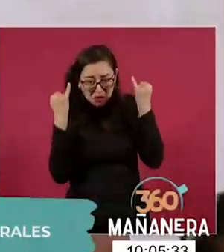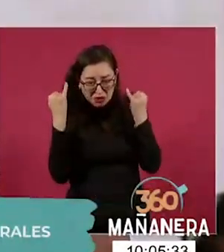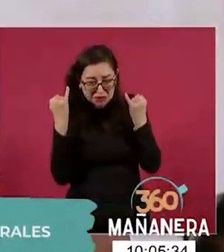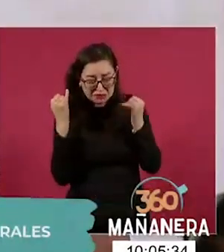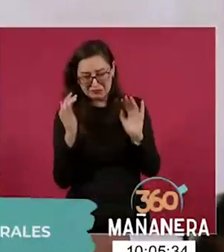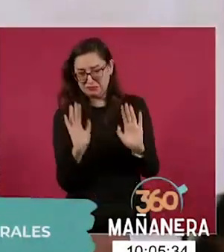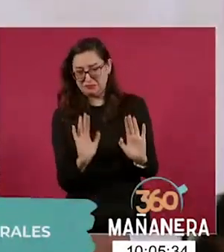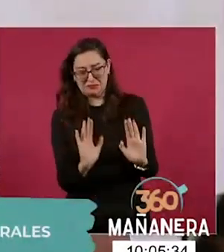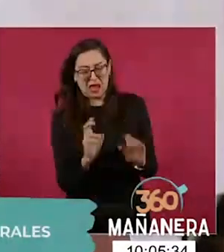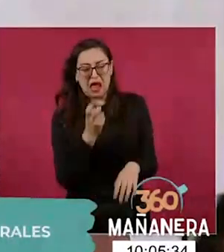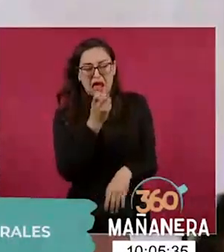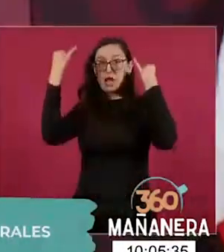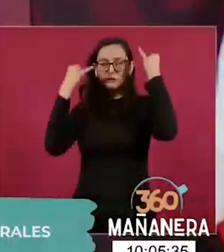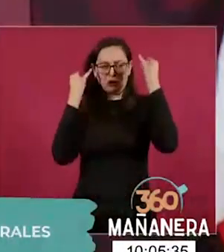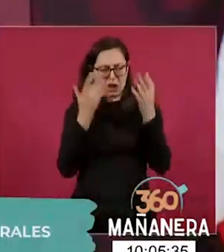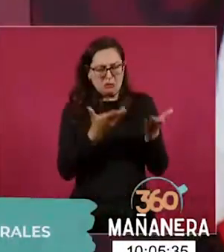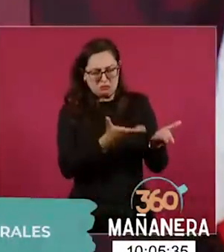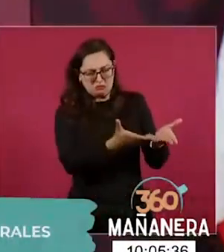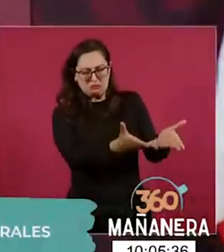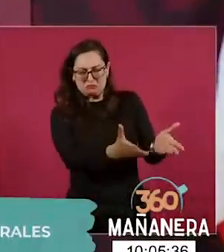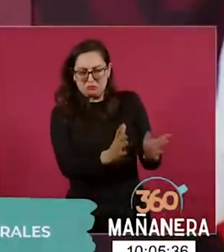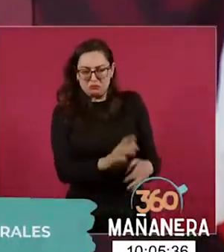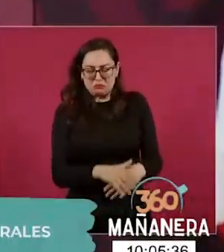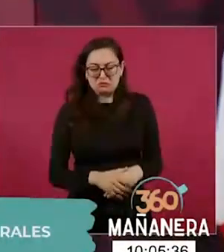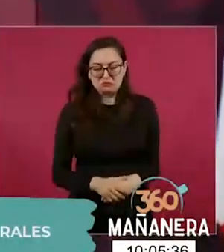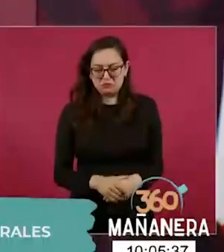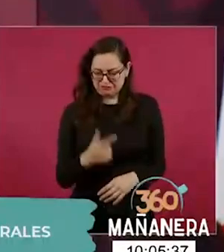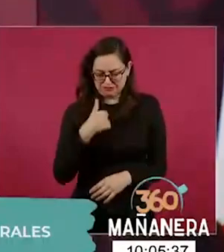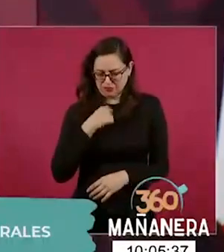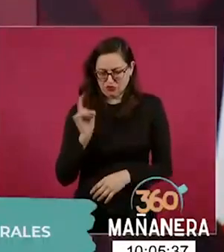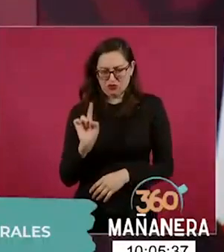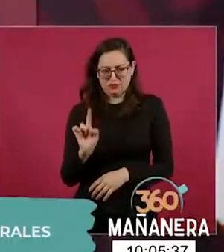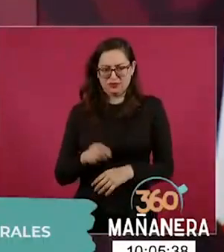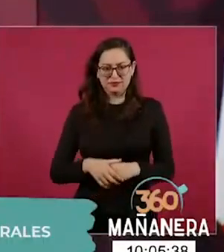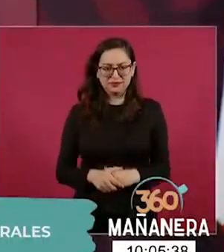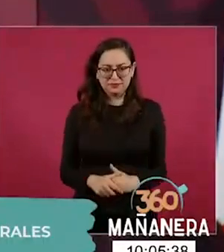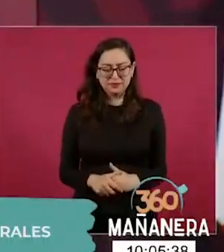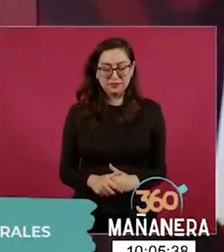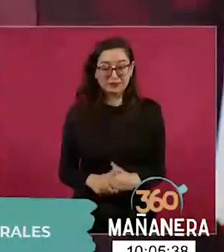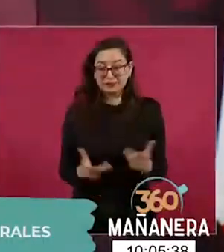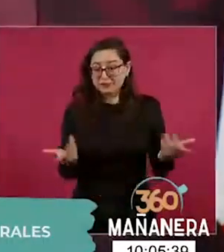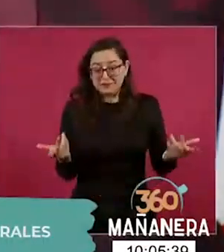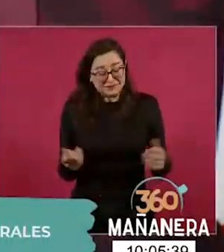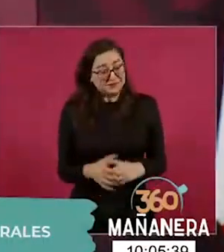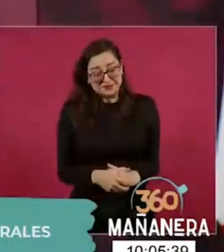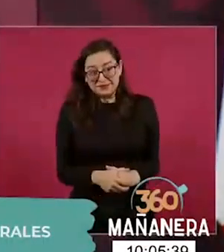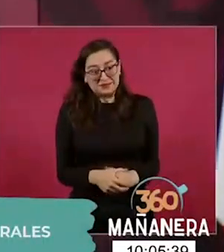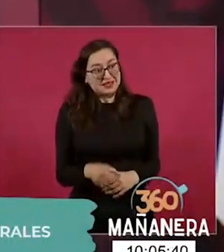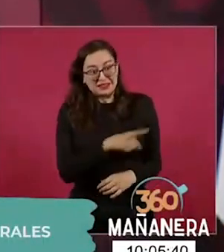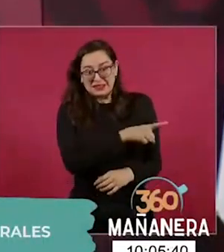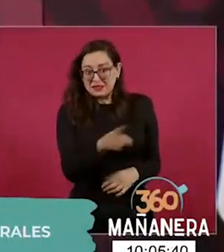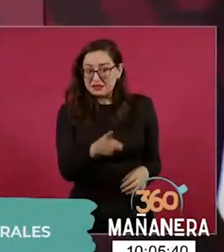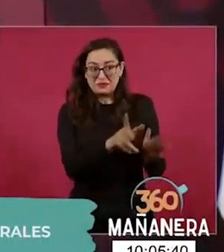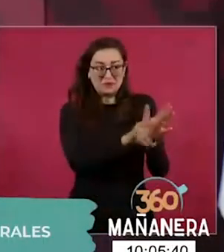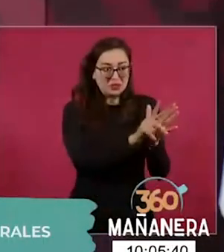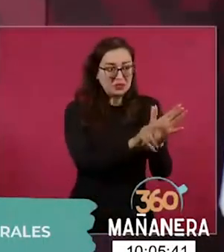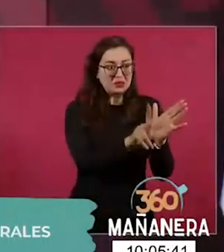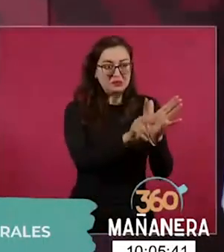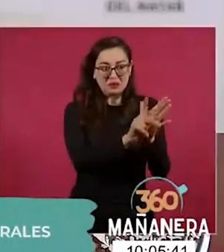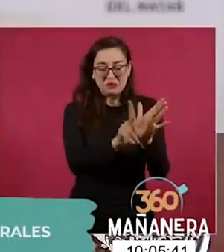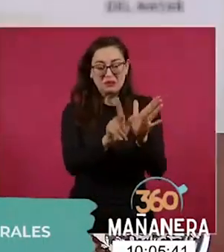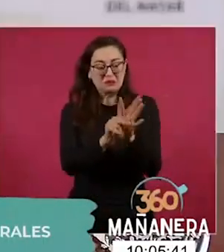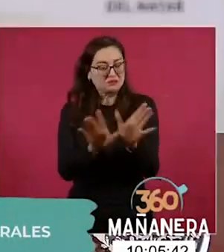llama no cambian por más